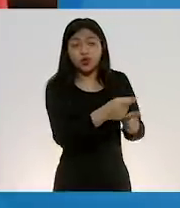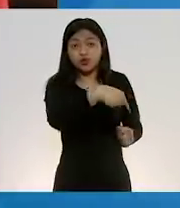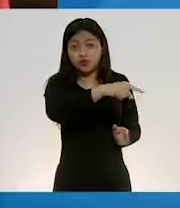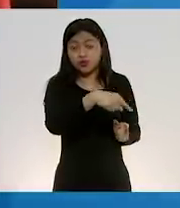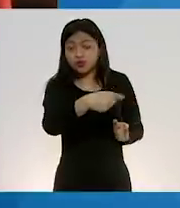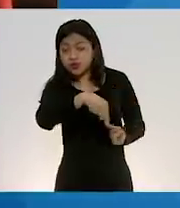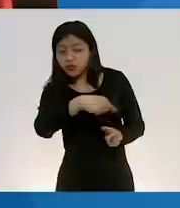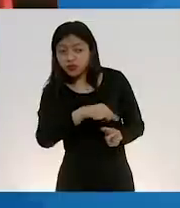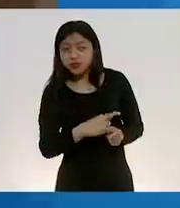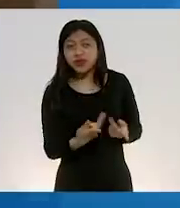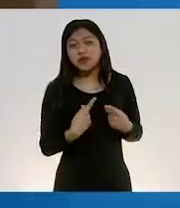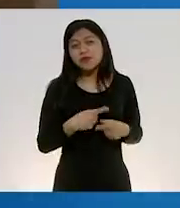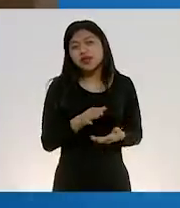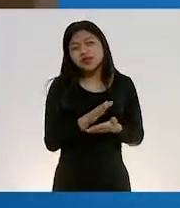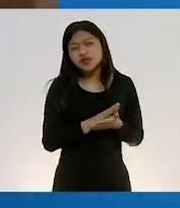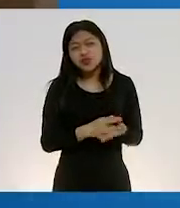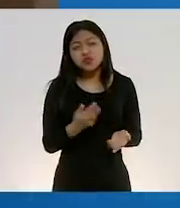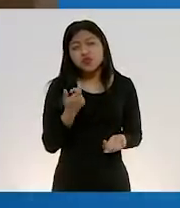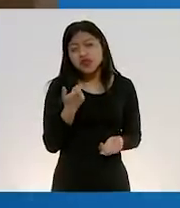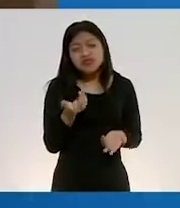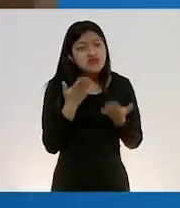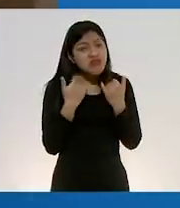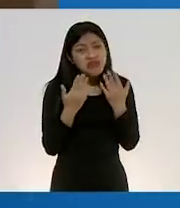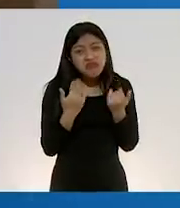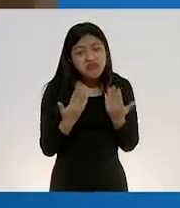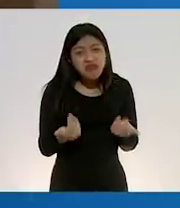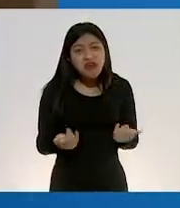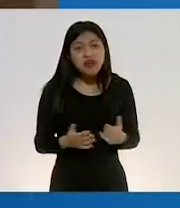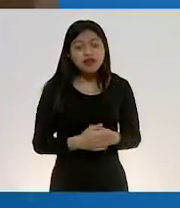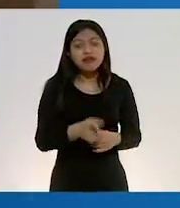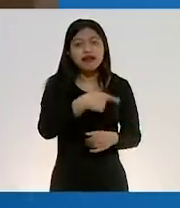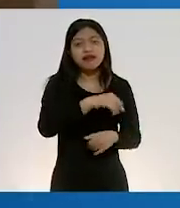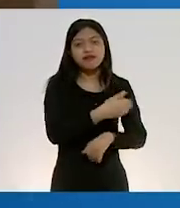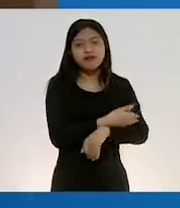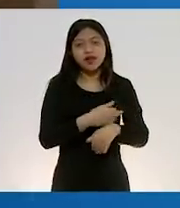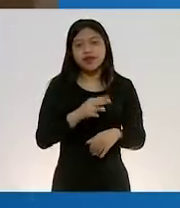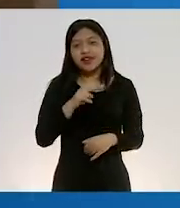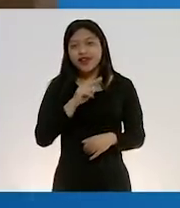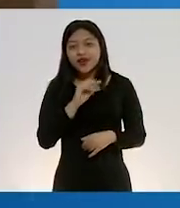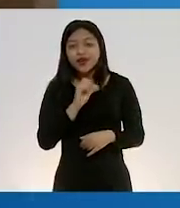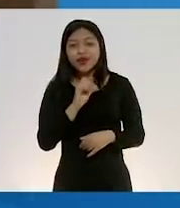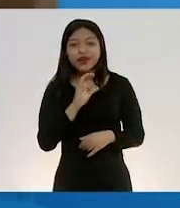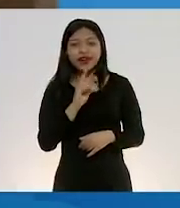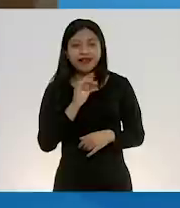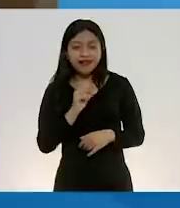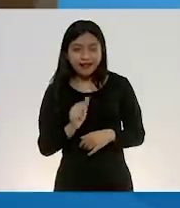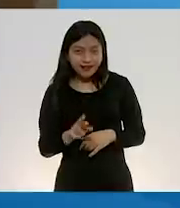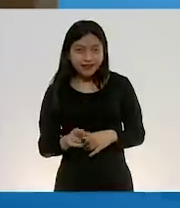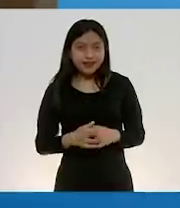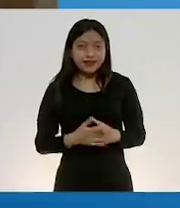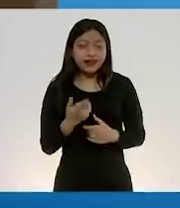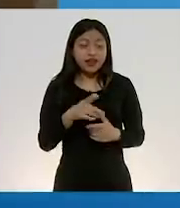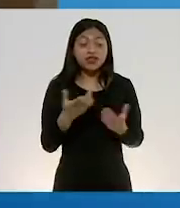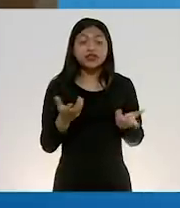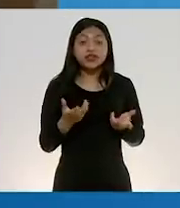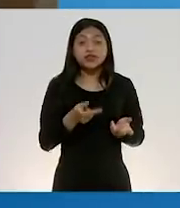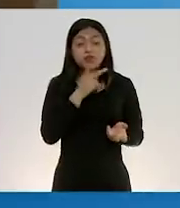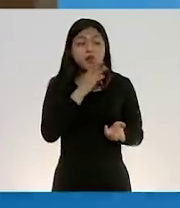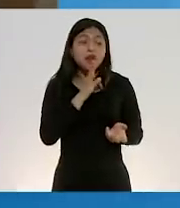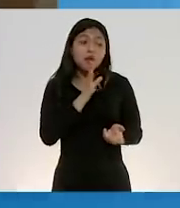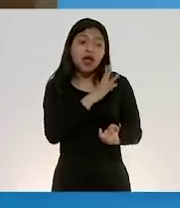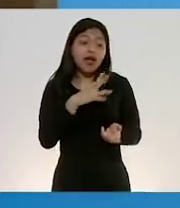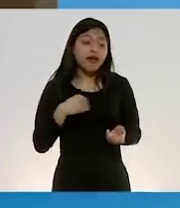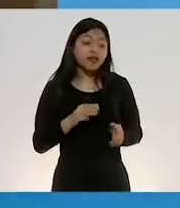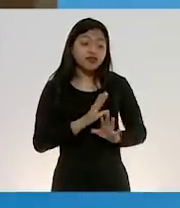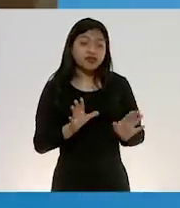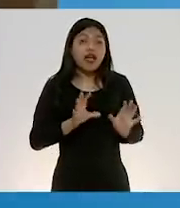entre la gente más modesta, lo común es la familia nuclear. Los padres con un cierto número de hijos, o la